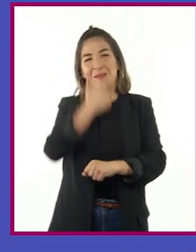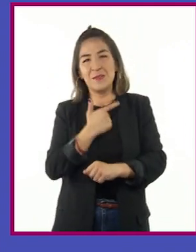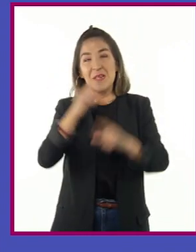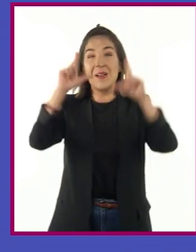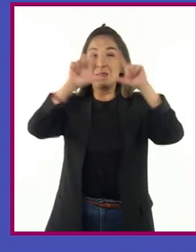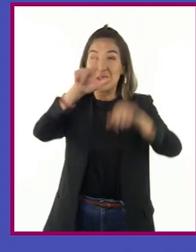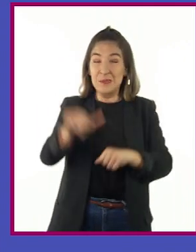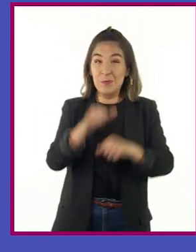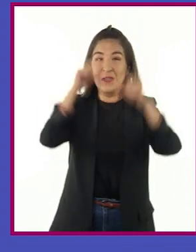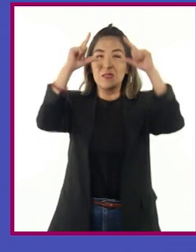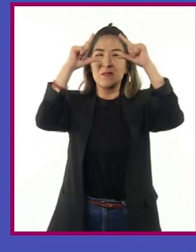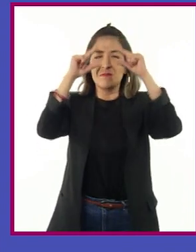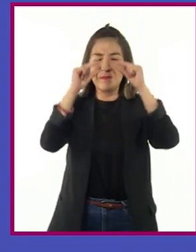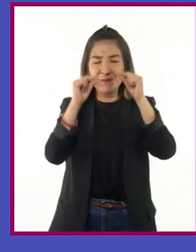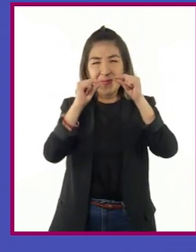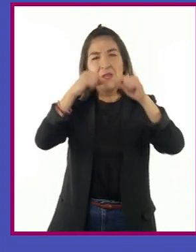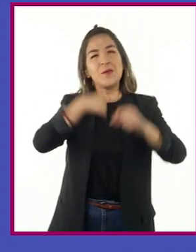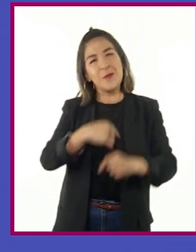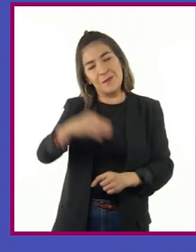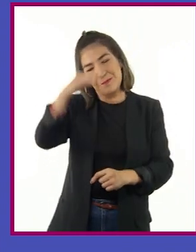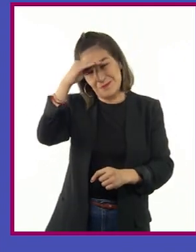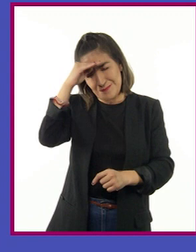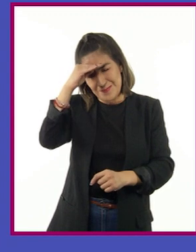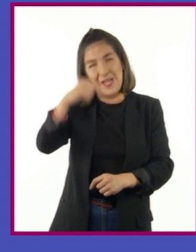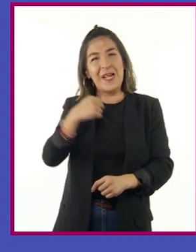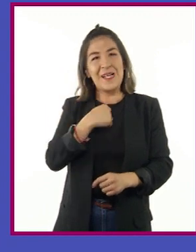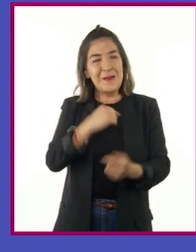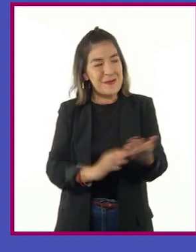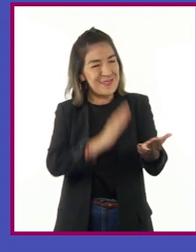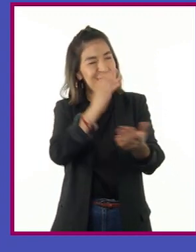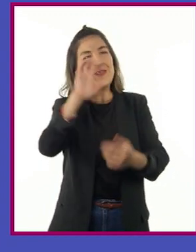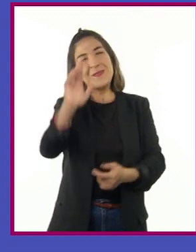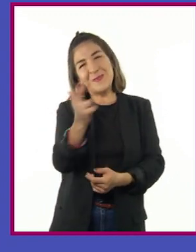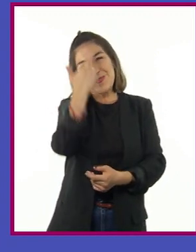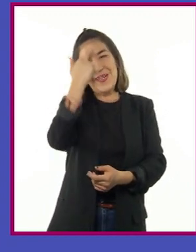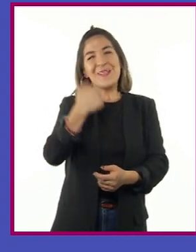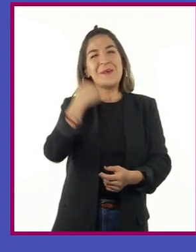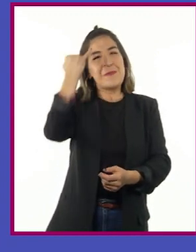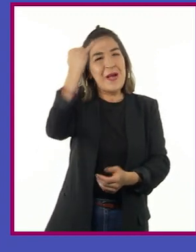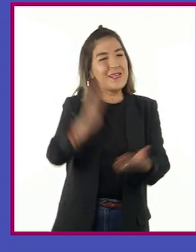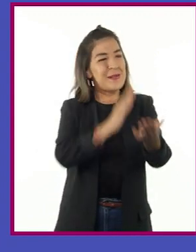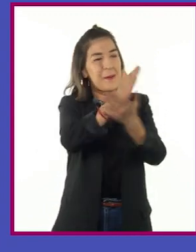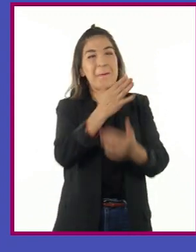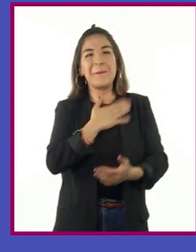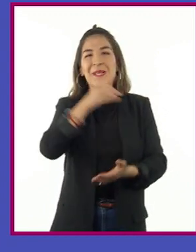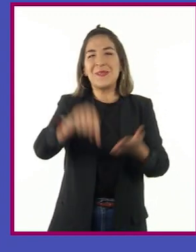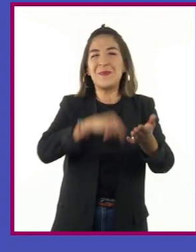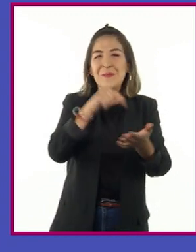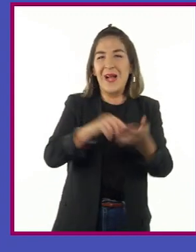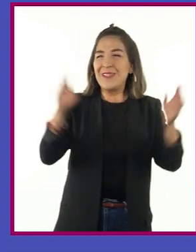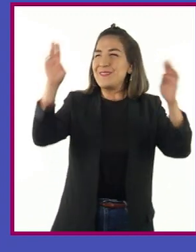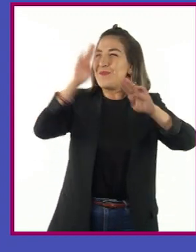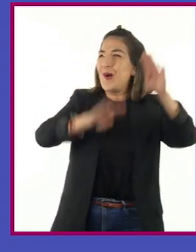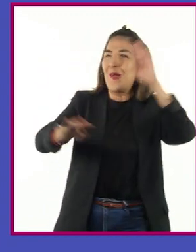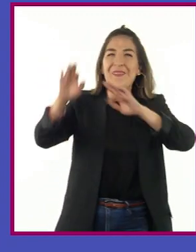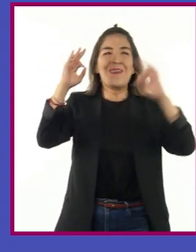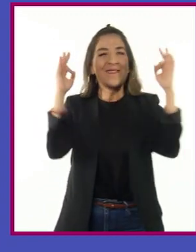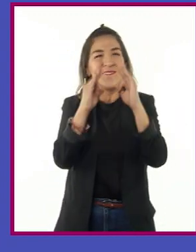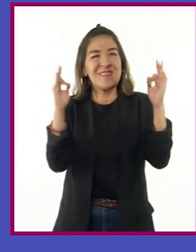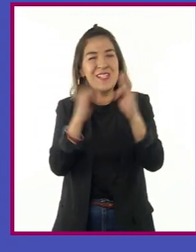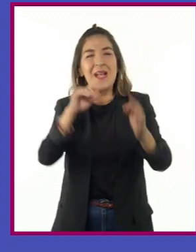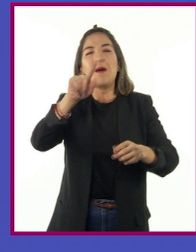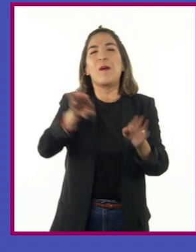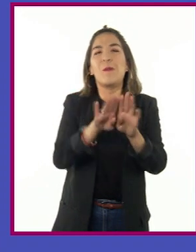los ojos y por un momento regreso a mi valle. Altas montañas coronadas de nieve, campos verdes y